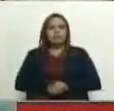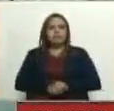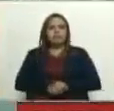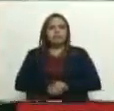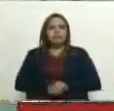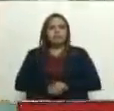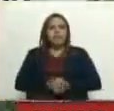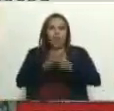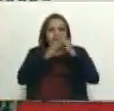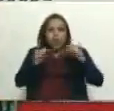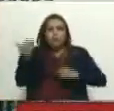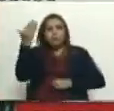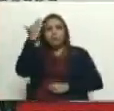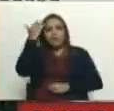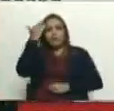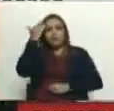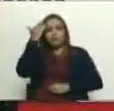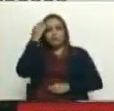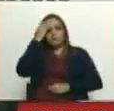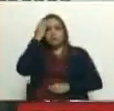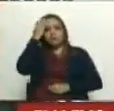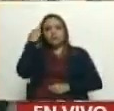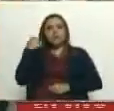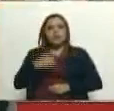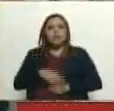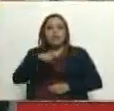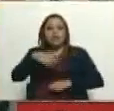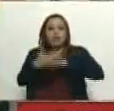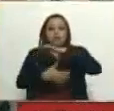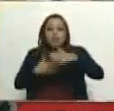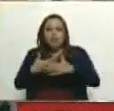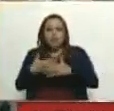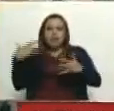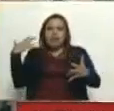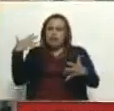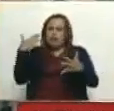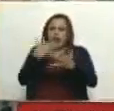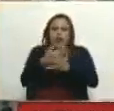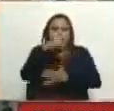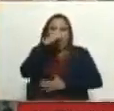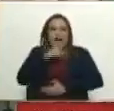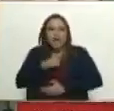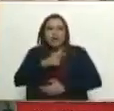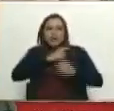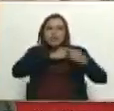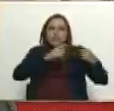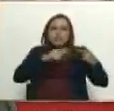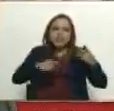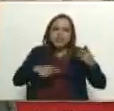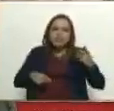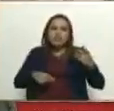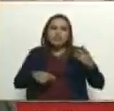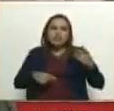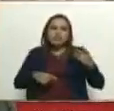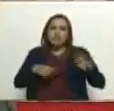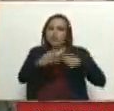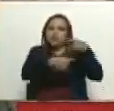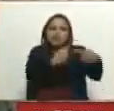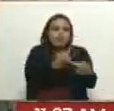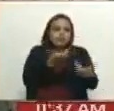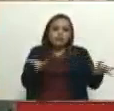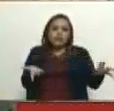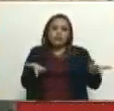Todos sabemos que es un problema que viene arrastrando desde hace muchos años por diferentes causas.